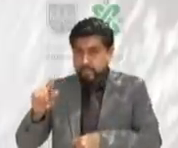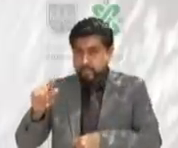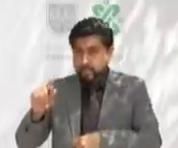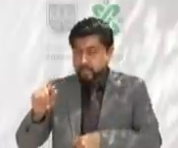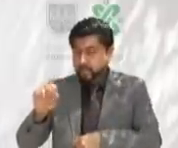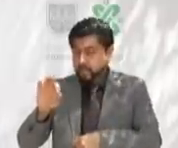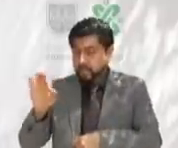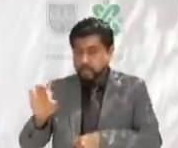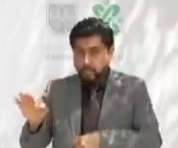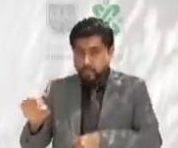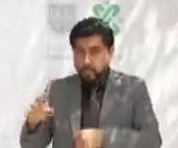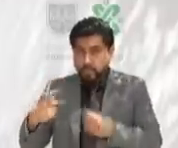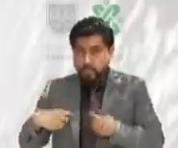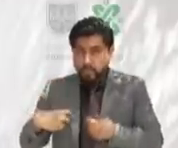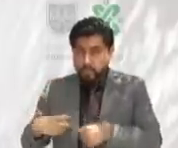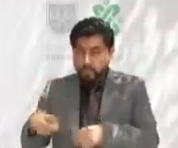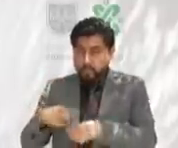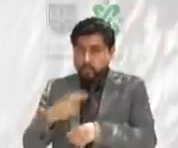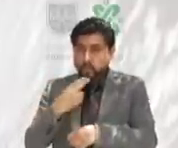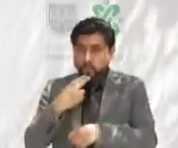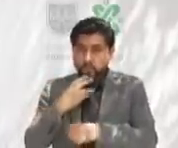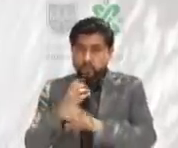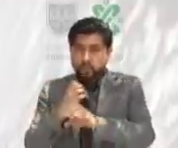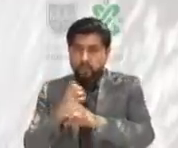pues es trabajar con los transportistas.